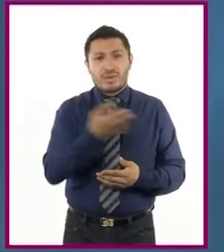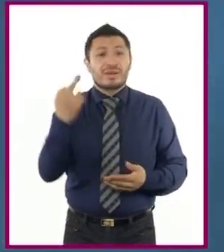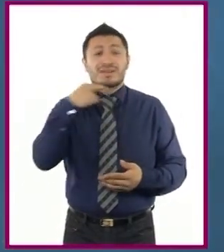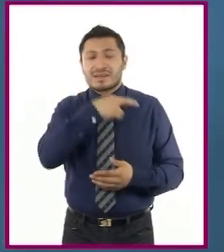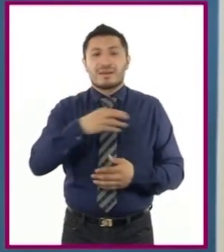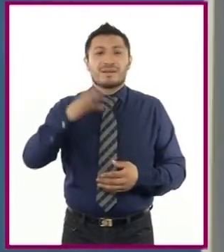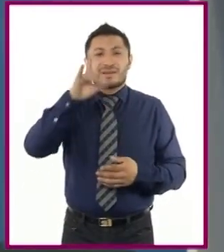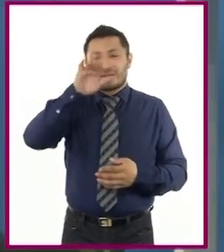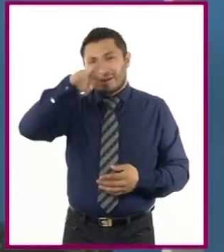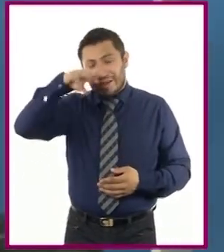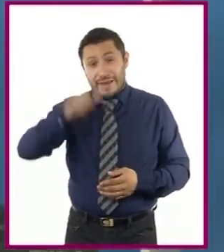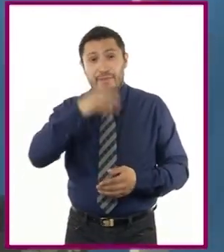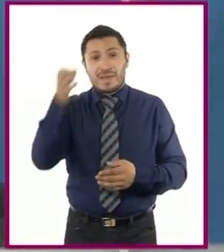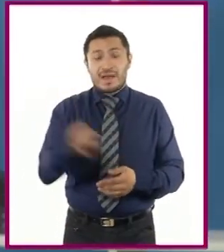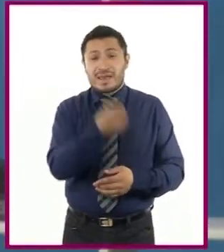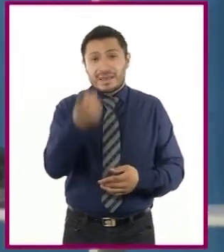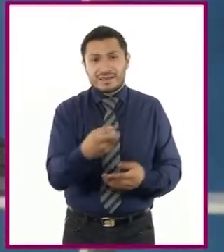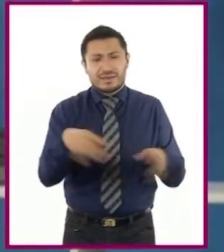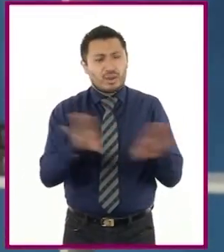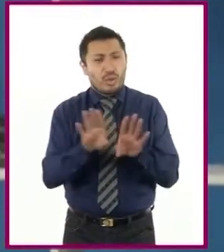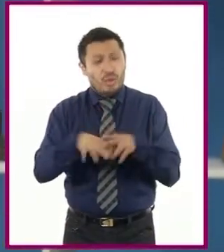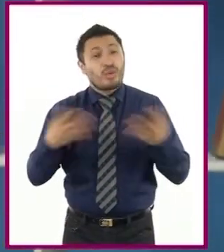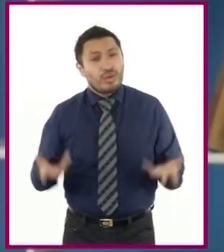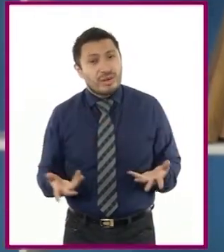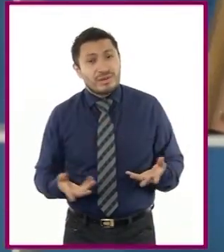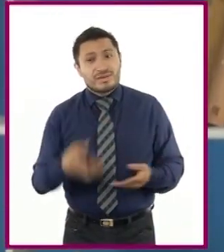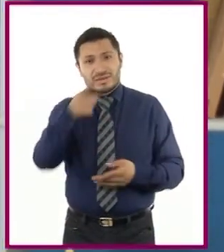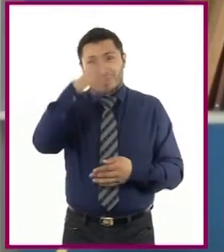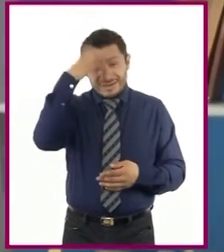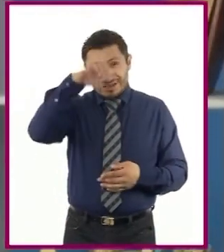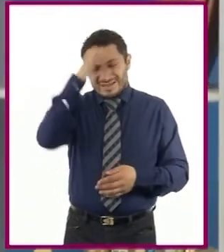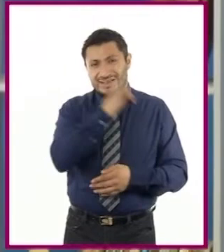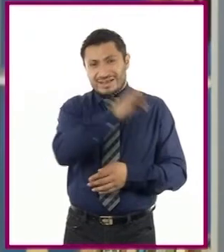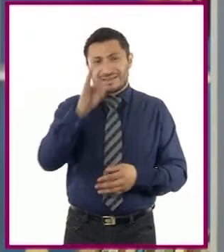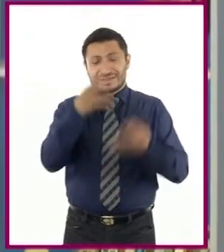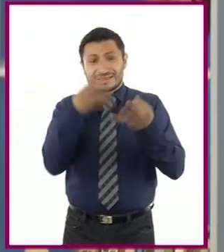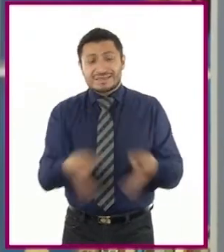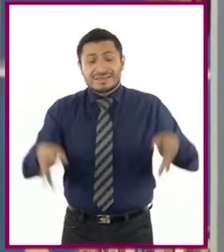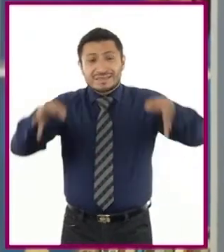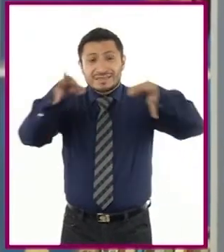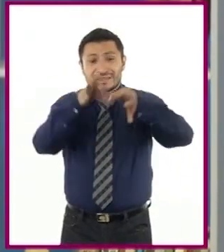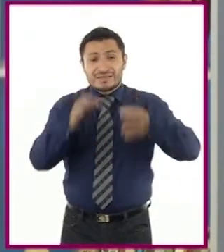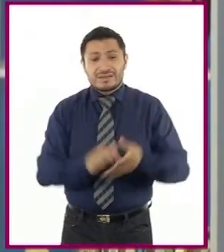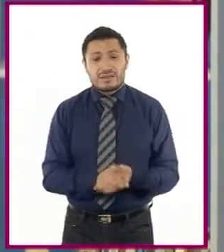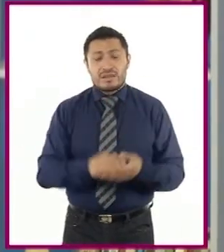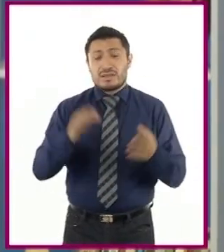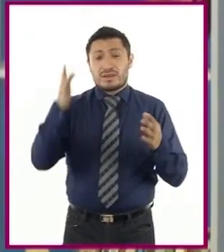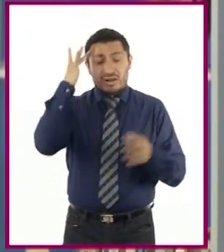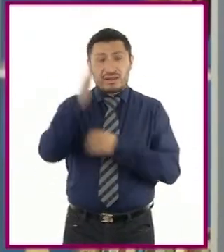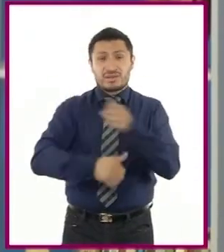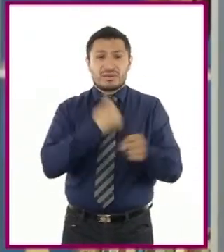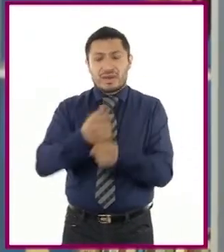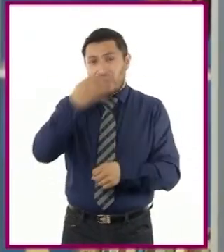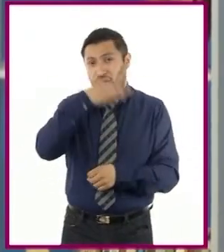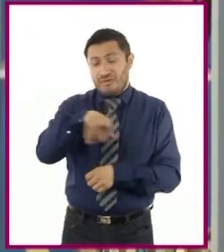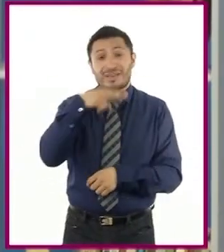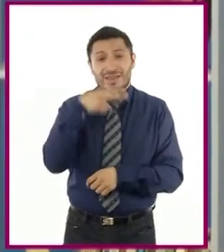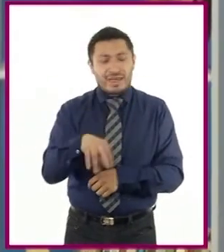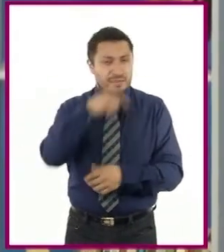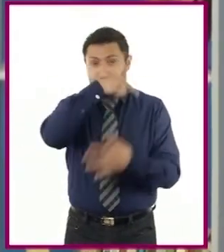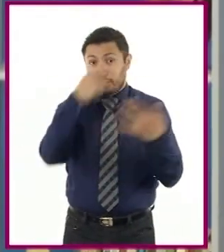clima de tu destino? ¿Y cómo fue? ¿Extrañas fechas importantes, así como cumpleaños, fiestas navideñas,